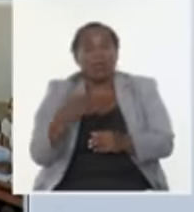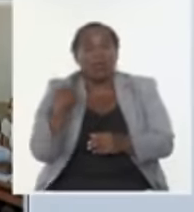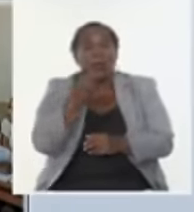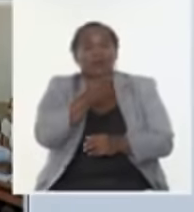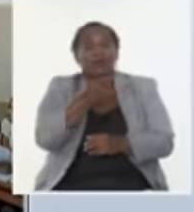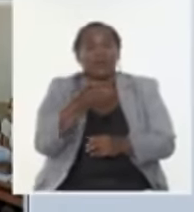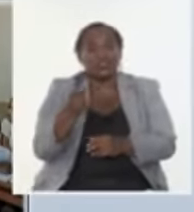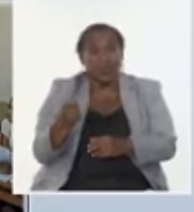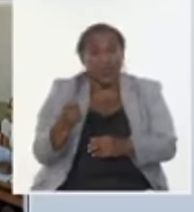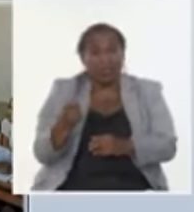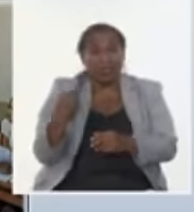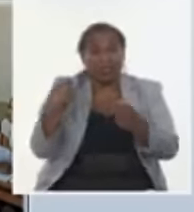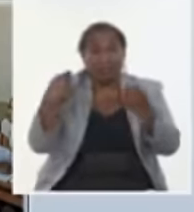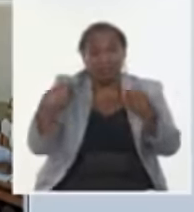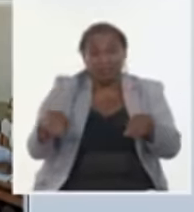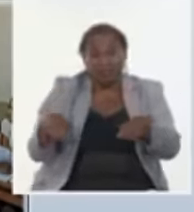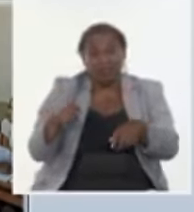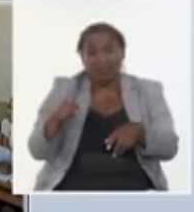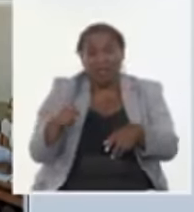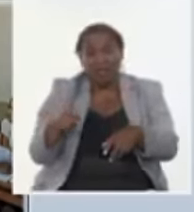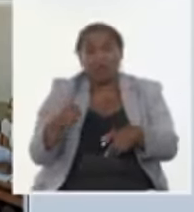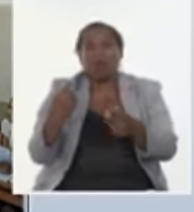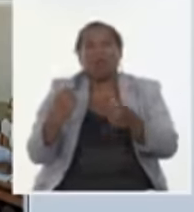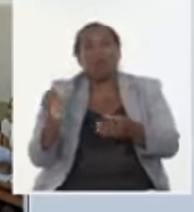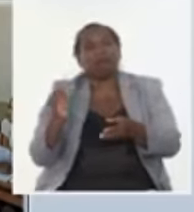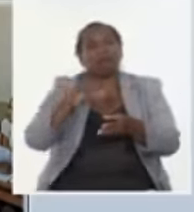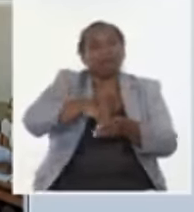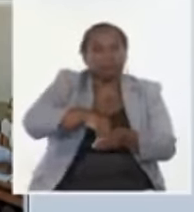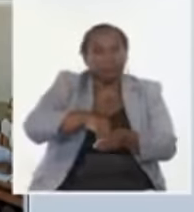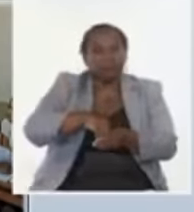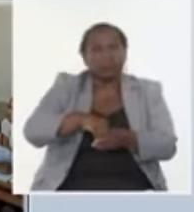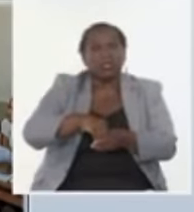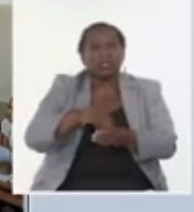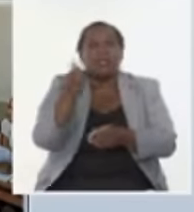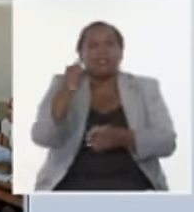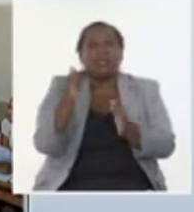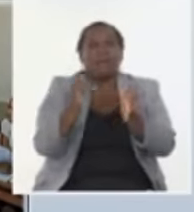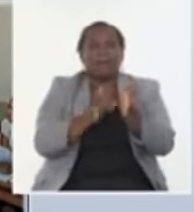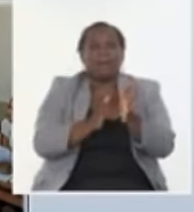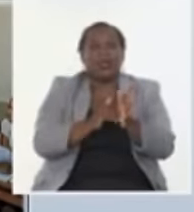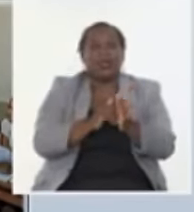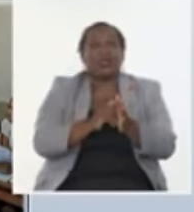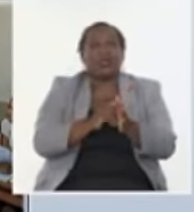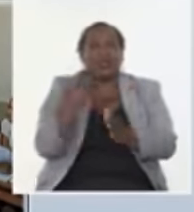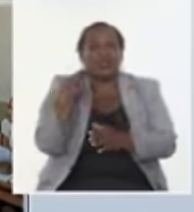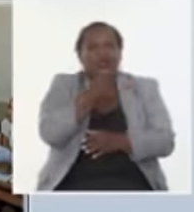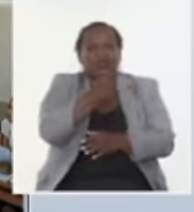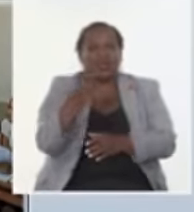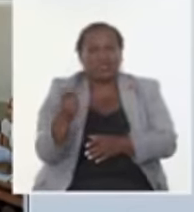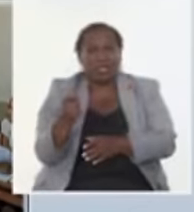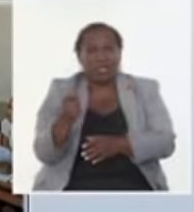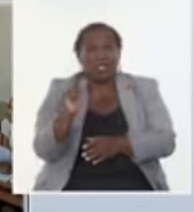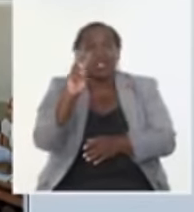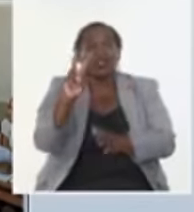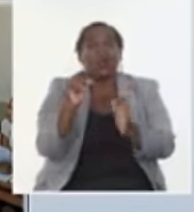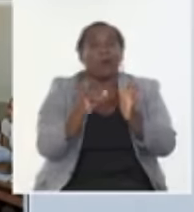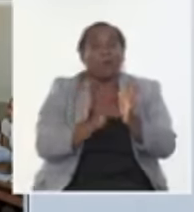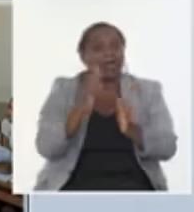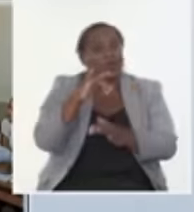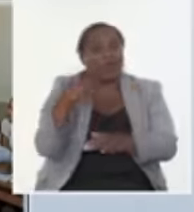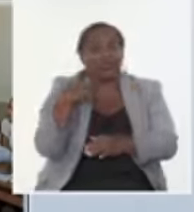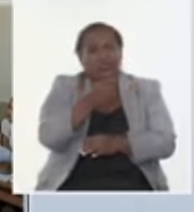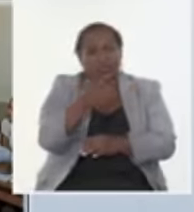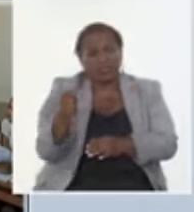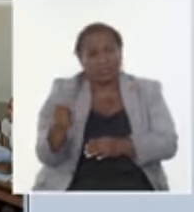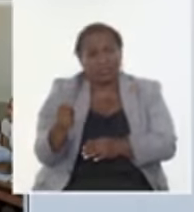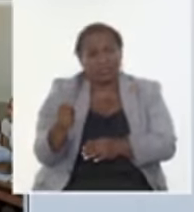profesionales del sistema. Se incorporaron después de esta medida 10.000 docentes y 2.000 no docentes. Se le da continuidad a